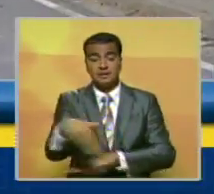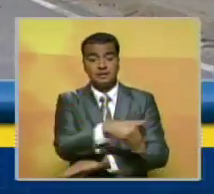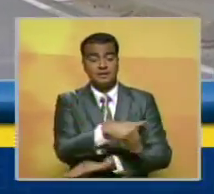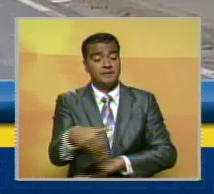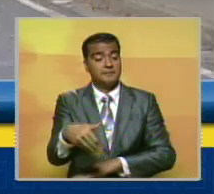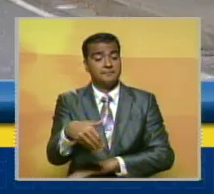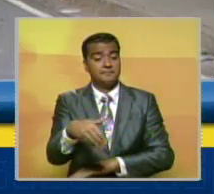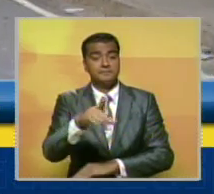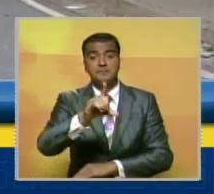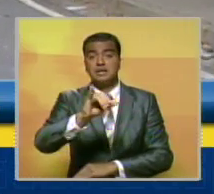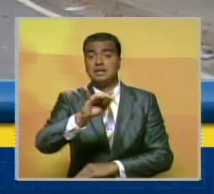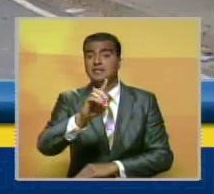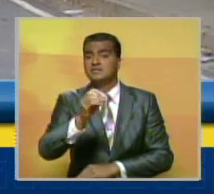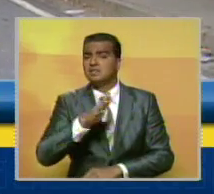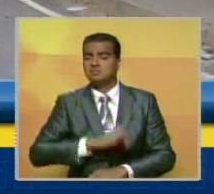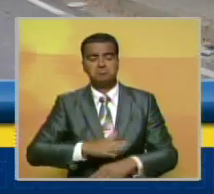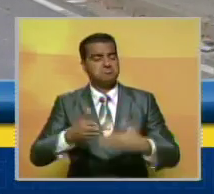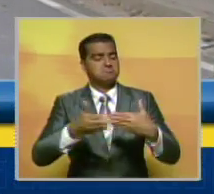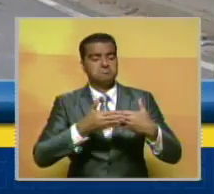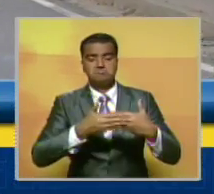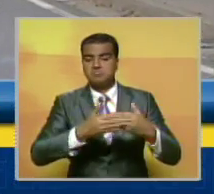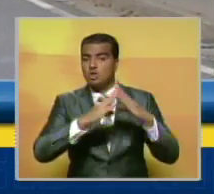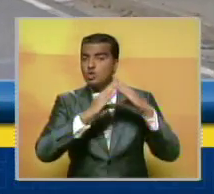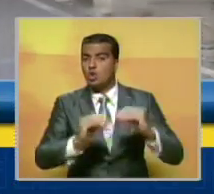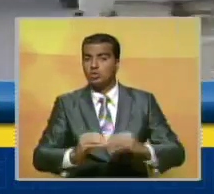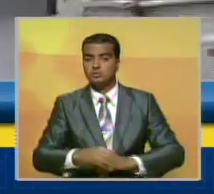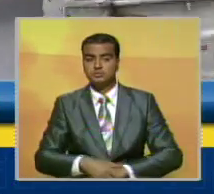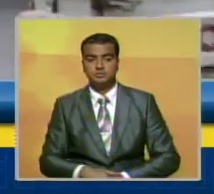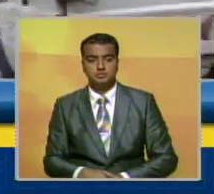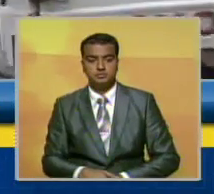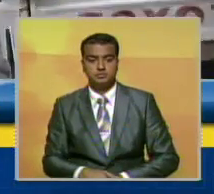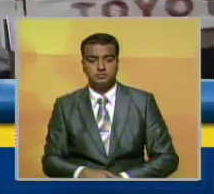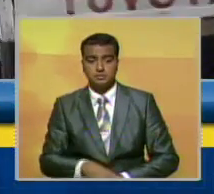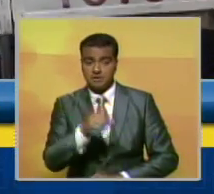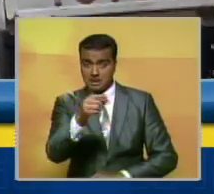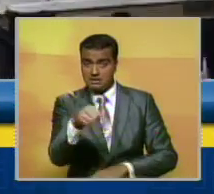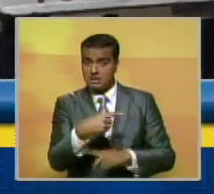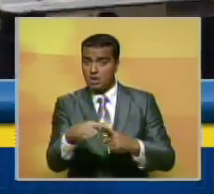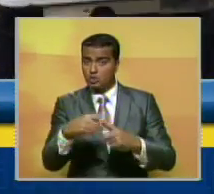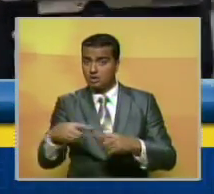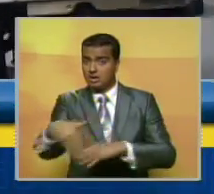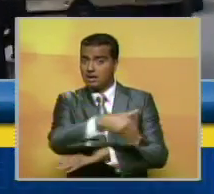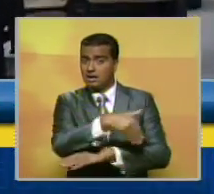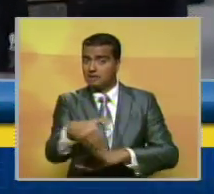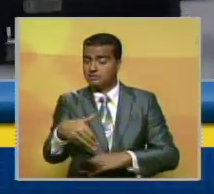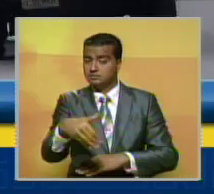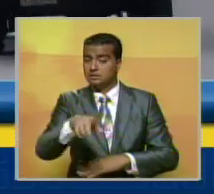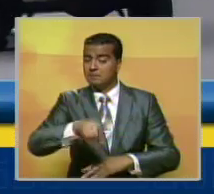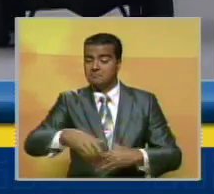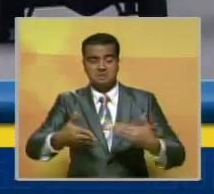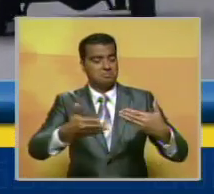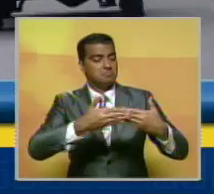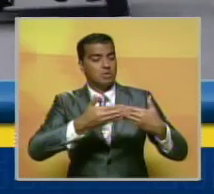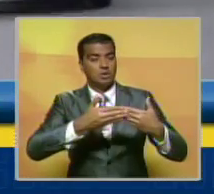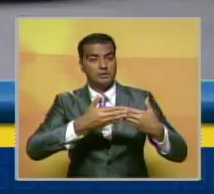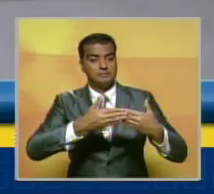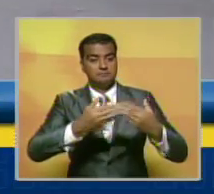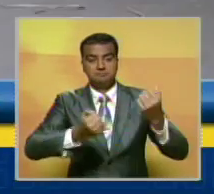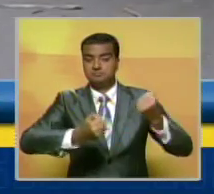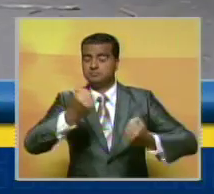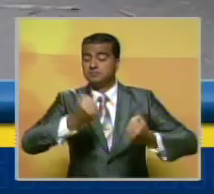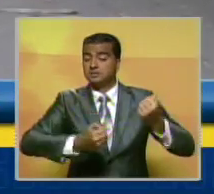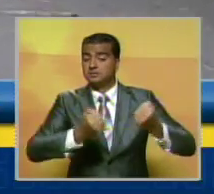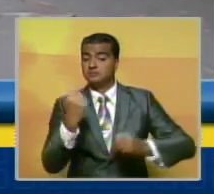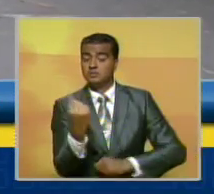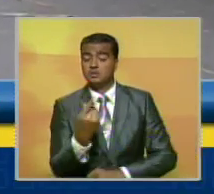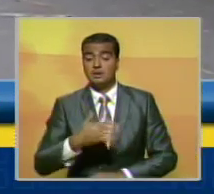de Chacao se mantiene totalmente cerrada por barricadas. En Baruta, la calle El Paseo de Prados del Este, fue bloqueado el paso para los vehículos.